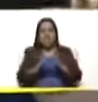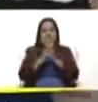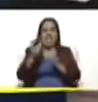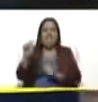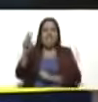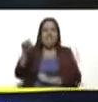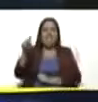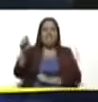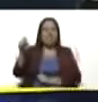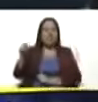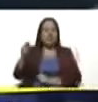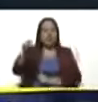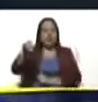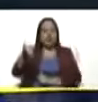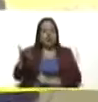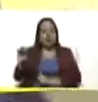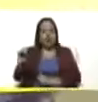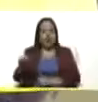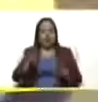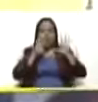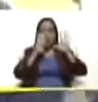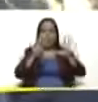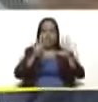90 puntos,